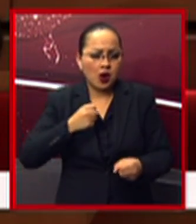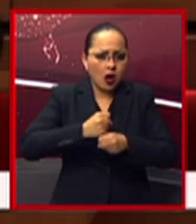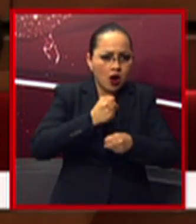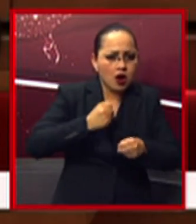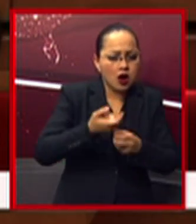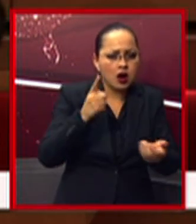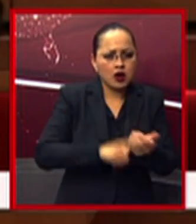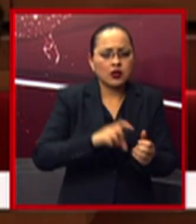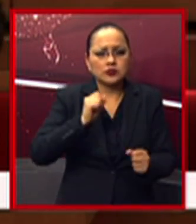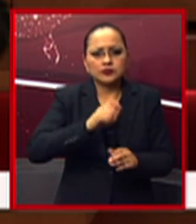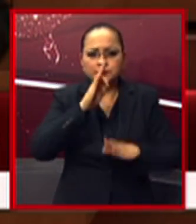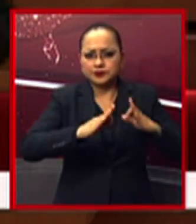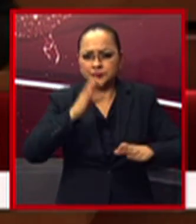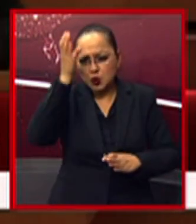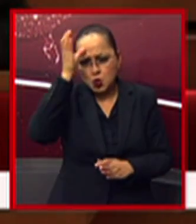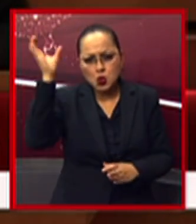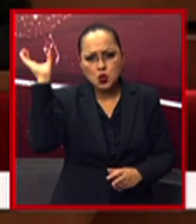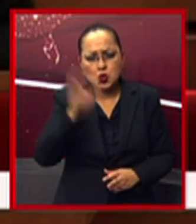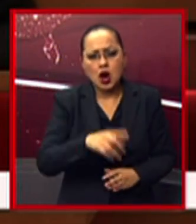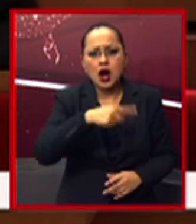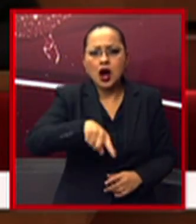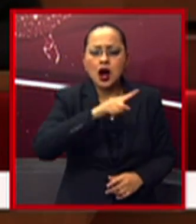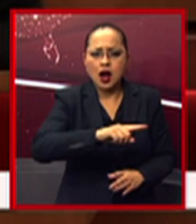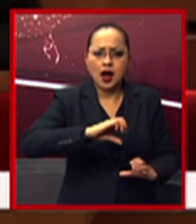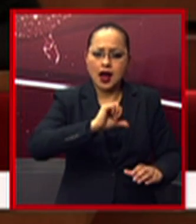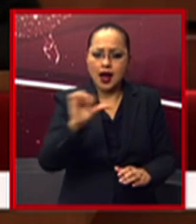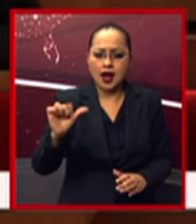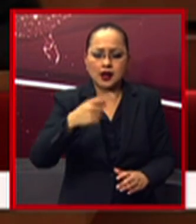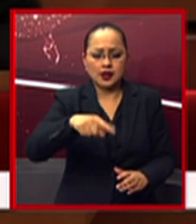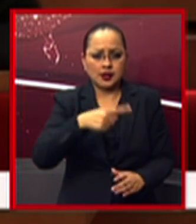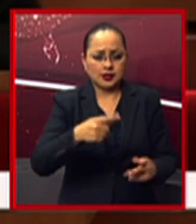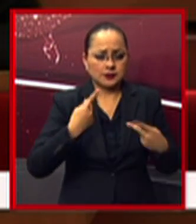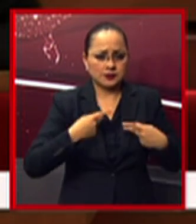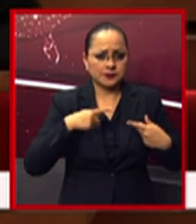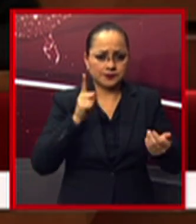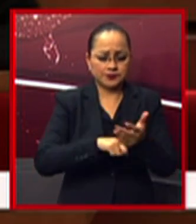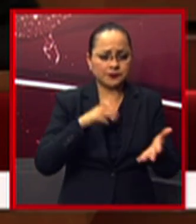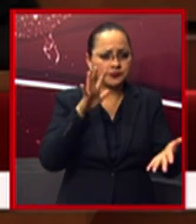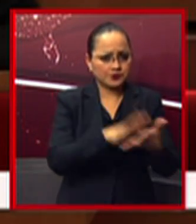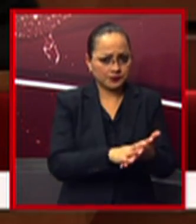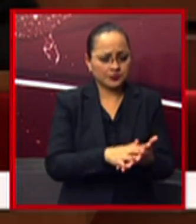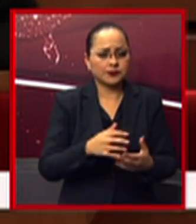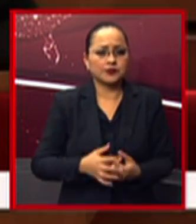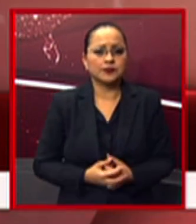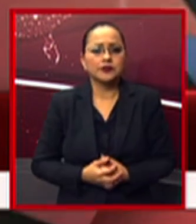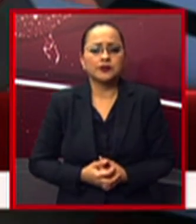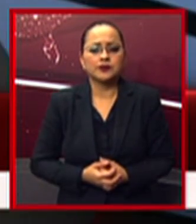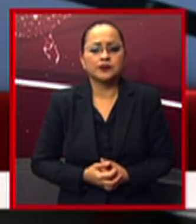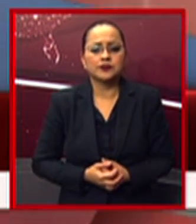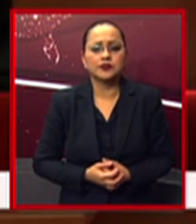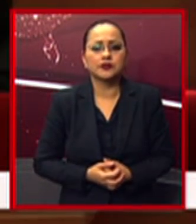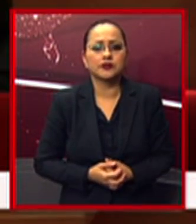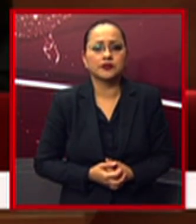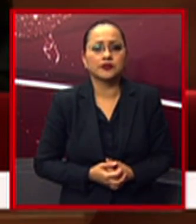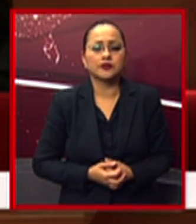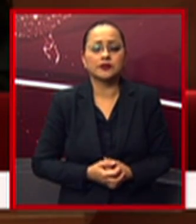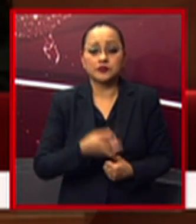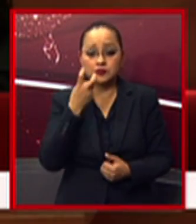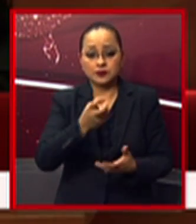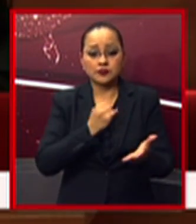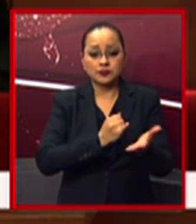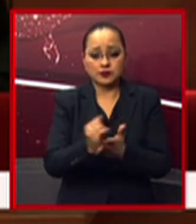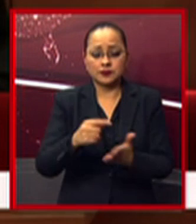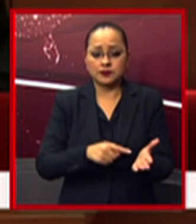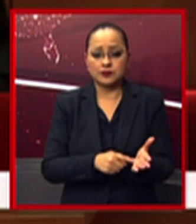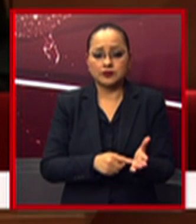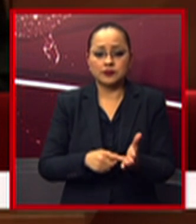tortura y los tratos crueles, degradantes e inhumanos que imperan en los centros penitenciarios. El dictamen no